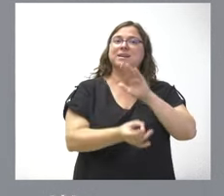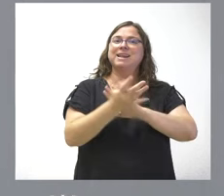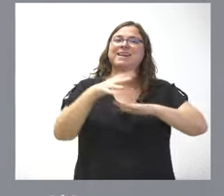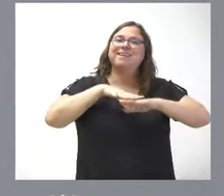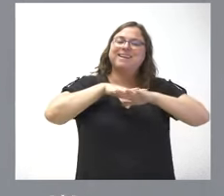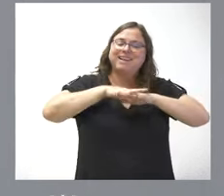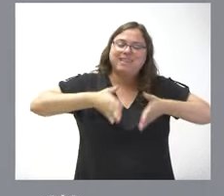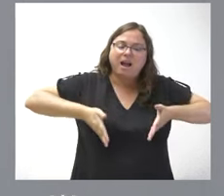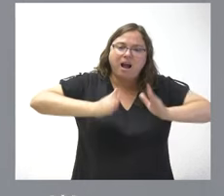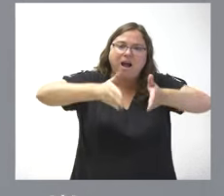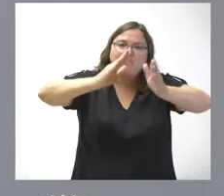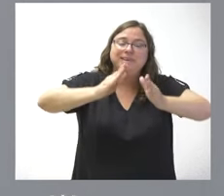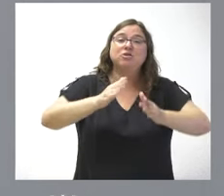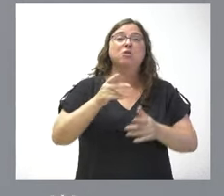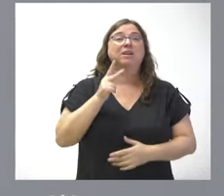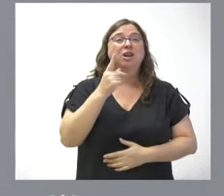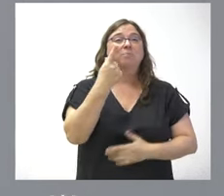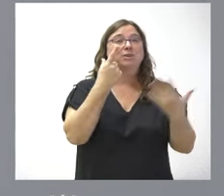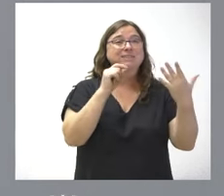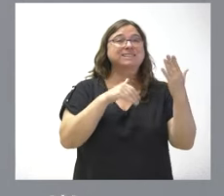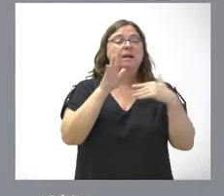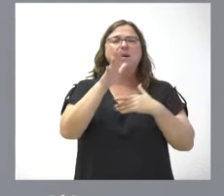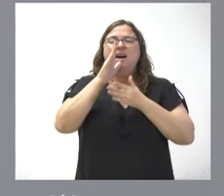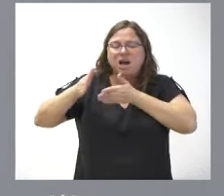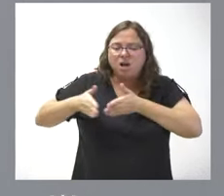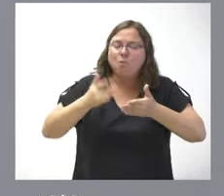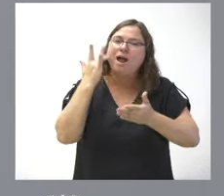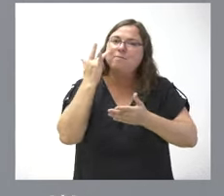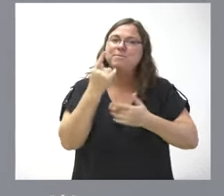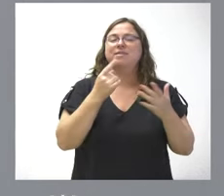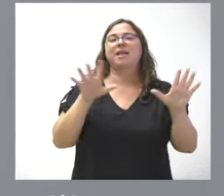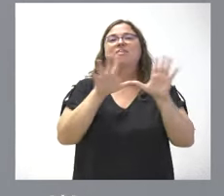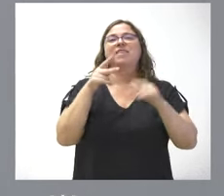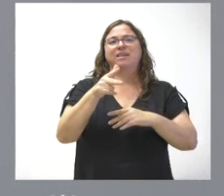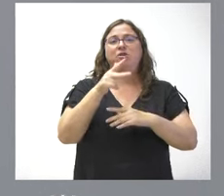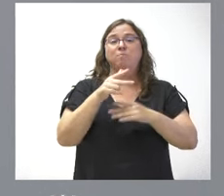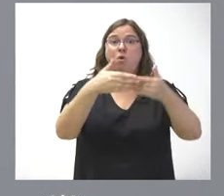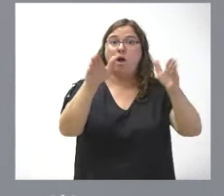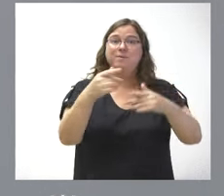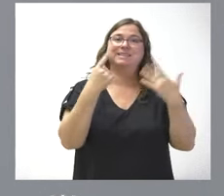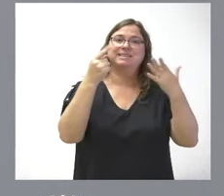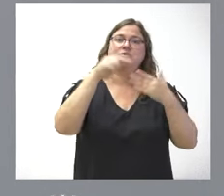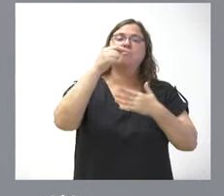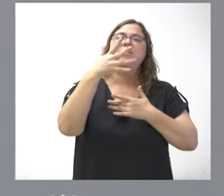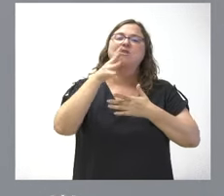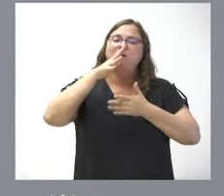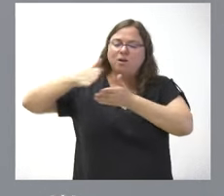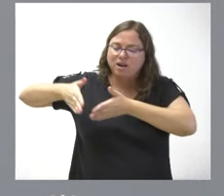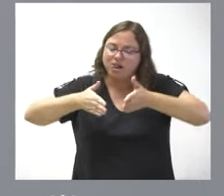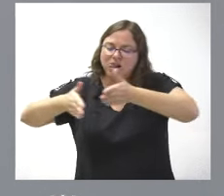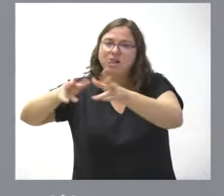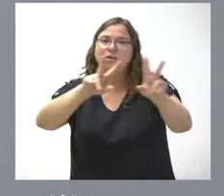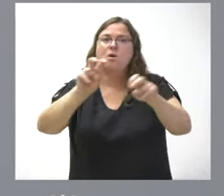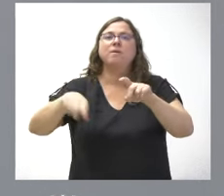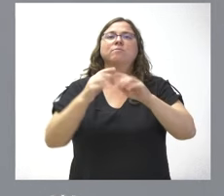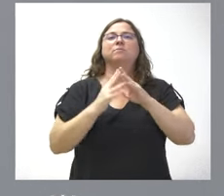de caminos de más de 60 km la limpieza de 10 km de arroyos la apertura de 6,5 km de nuevos cauces y la creación de una